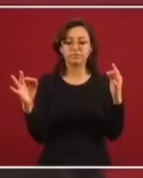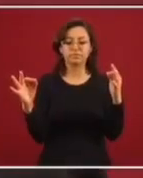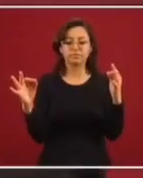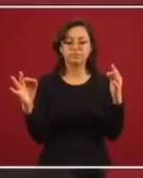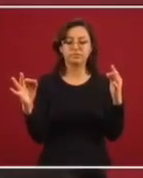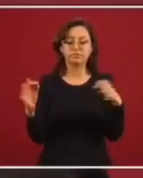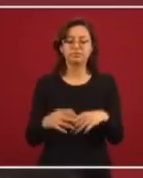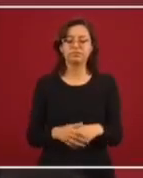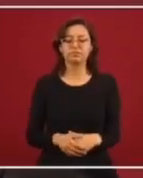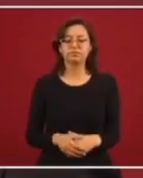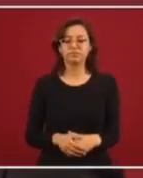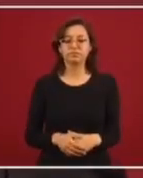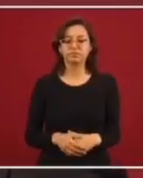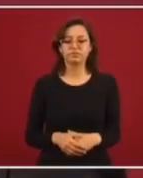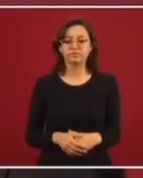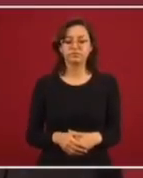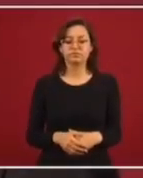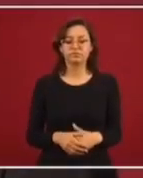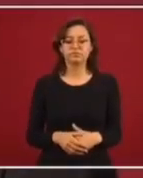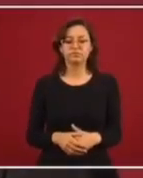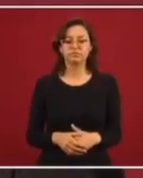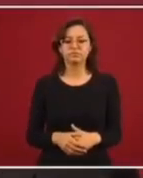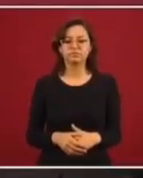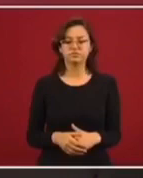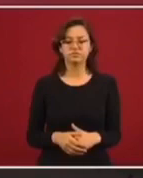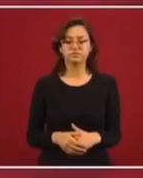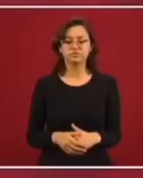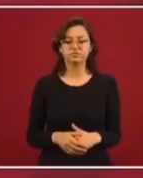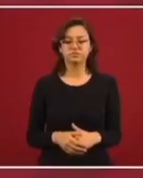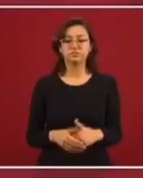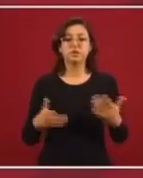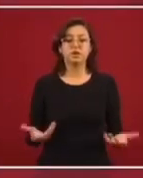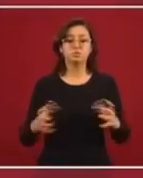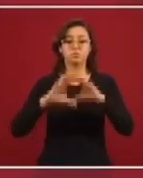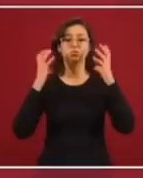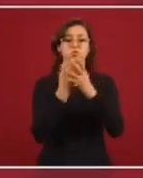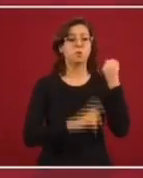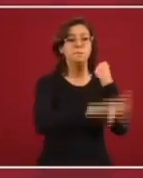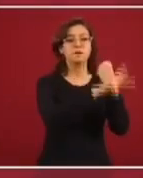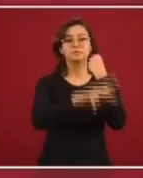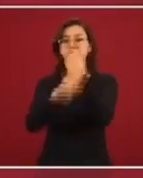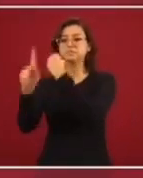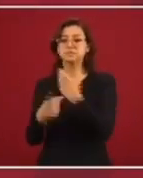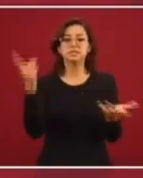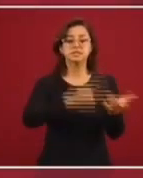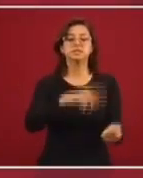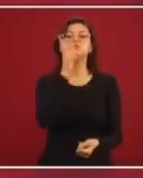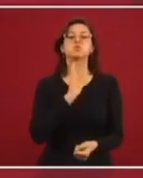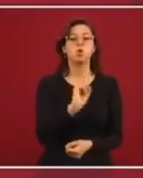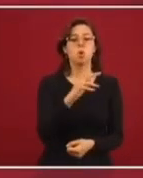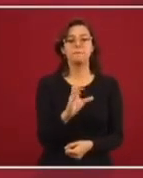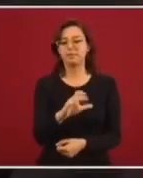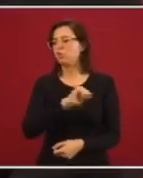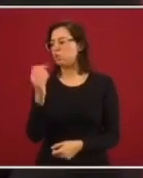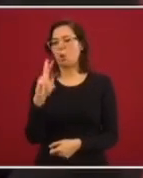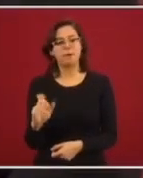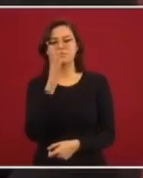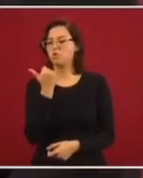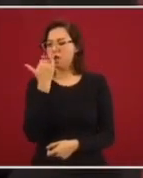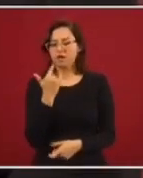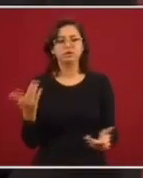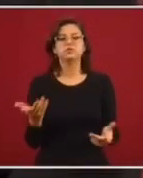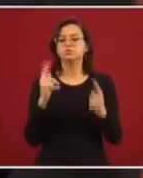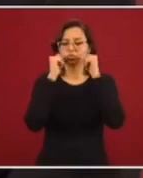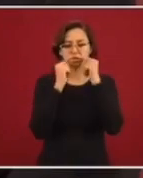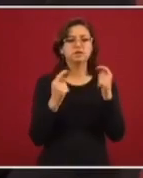Participamos en un acuerdo de países productores de petróleo, los que están en la OPEP y en la no OPEP,